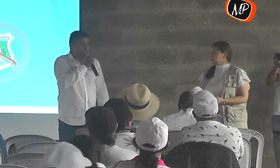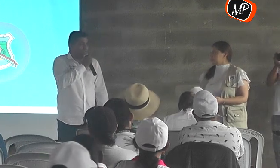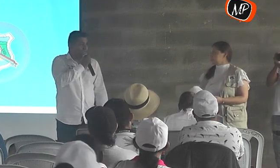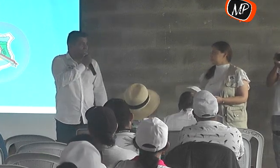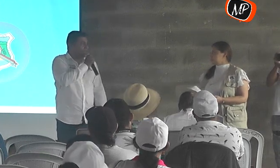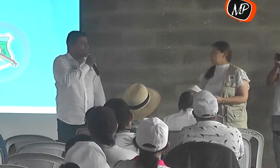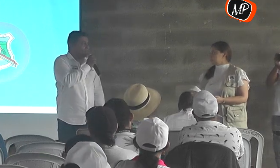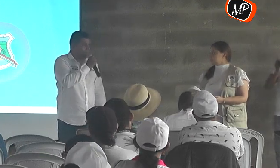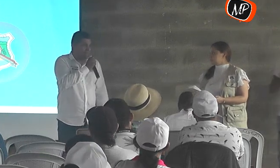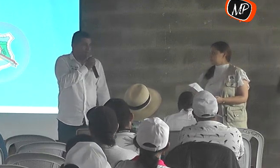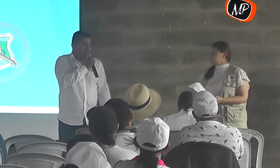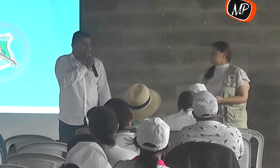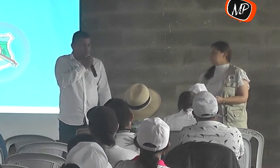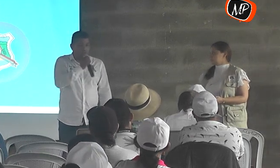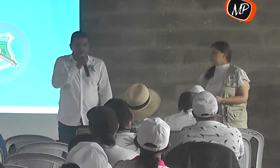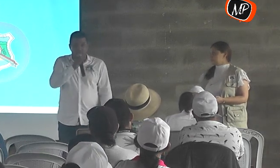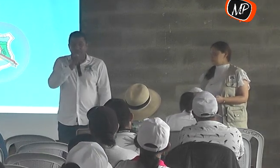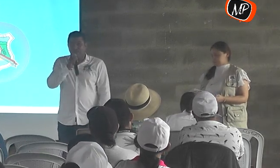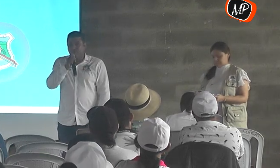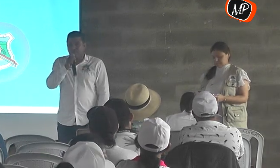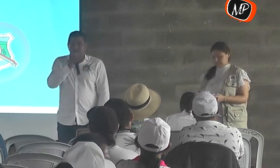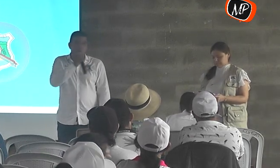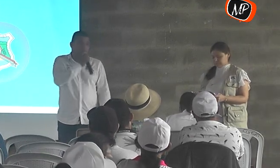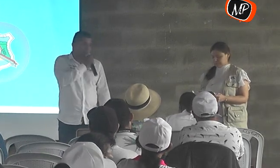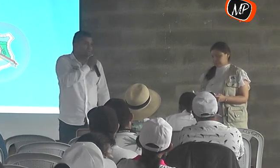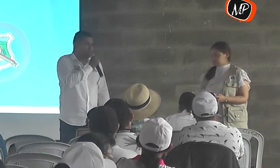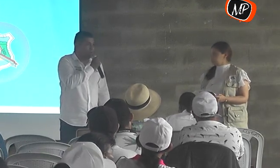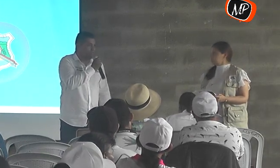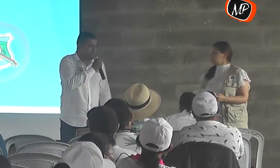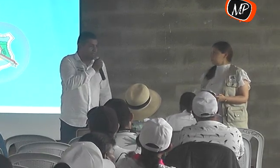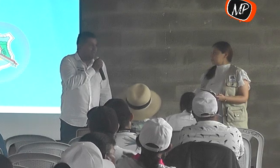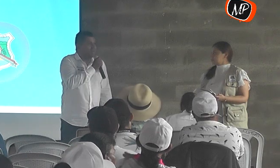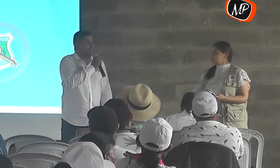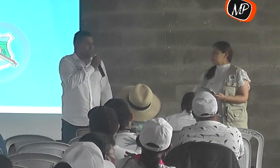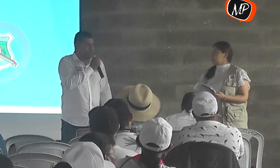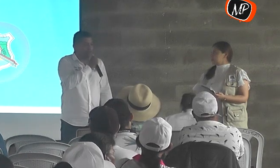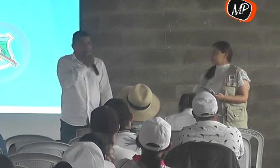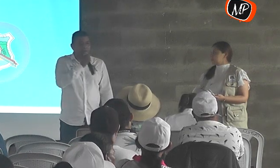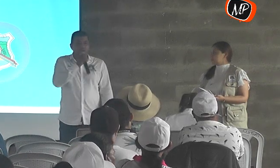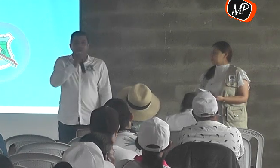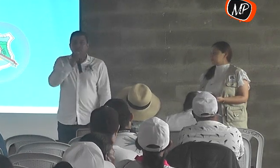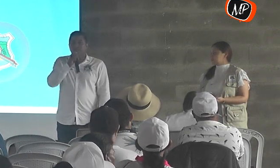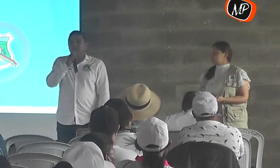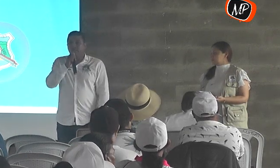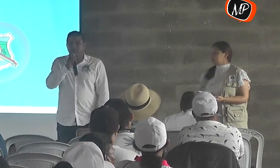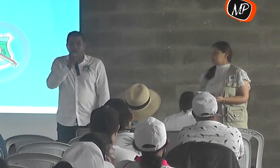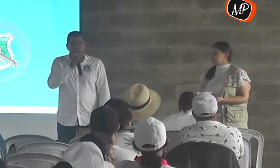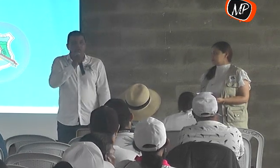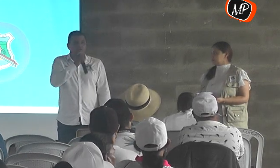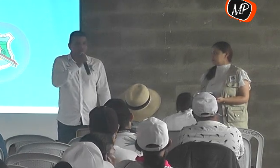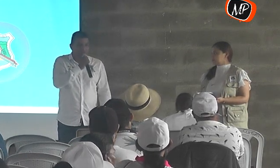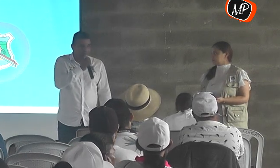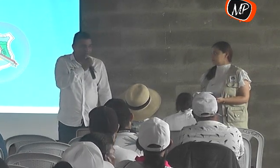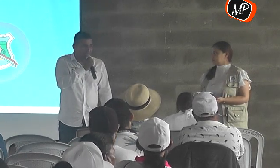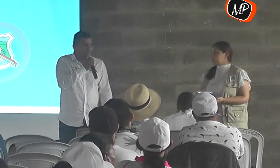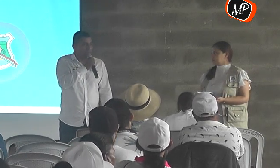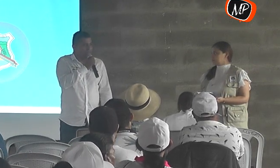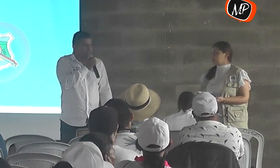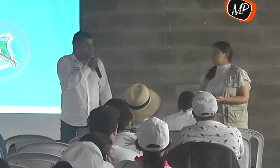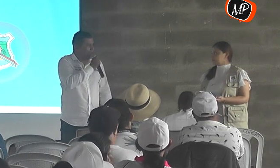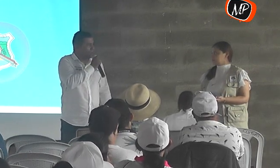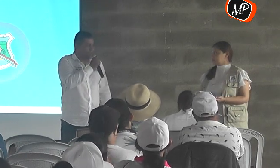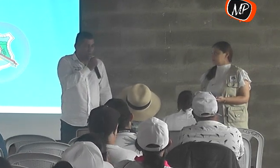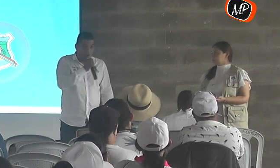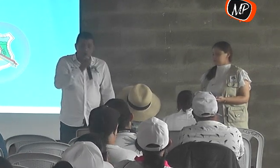buenos ojos esta gran asamblea. Nosotros estamos interesados, por eso le dijimos a usted, estamos con los brazos abiertos y aquí estamos escuchándola